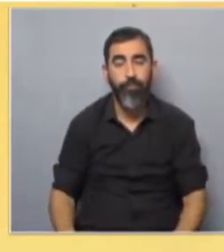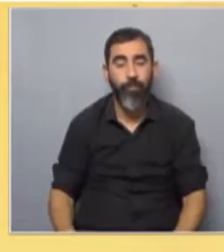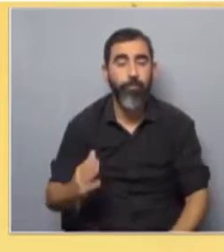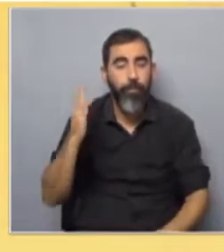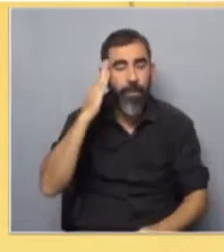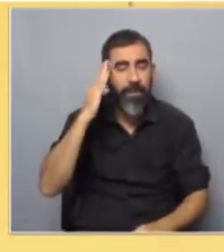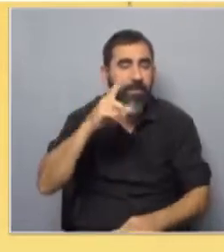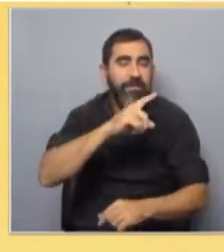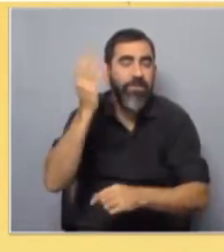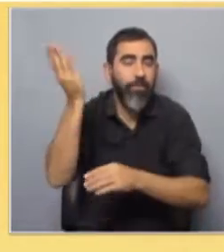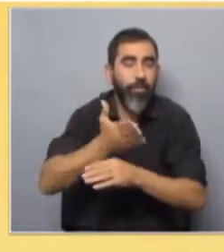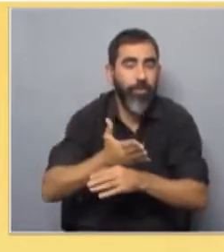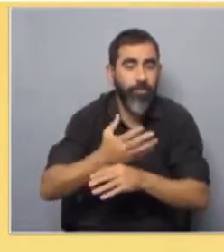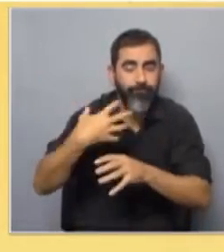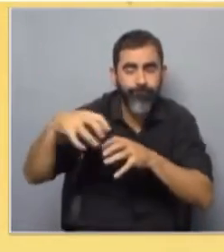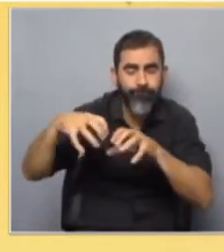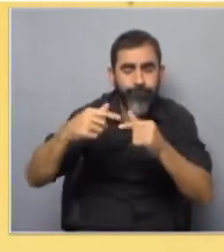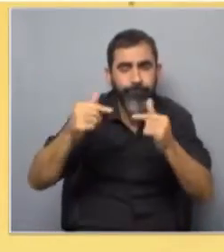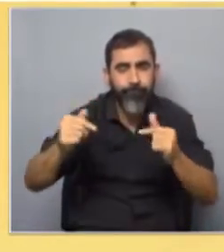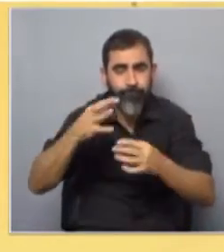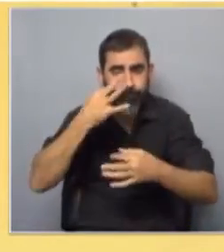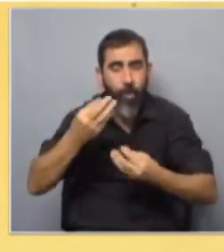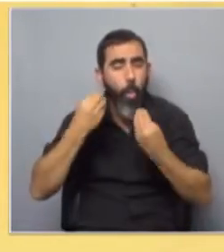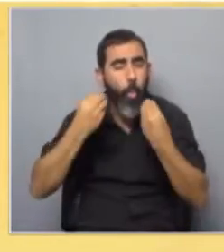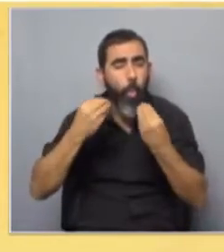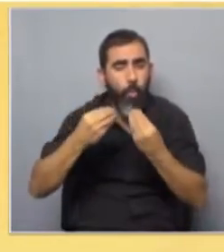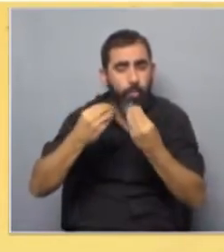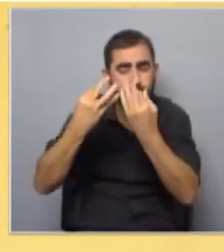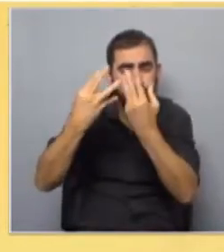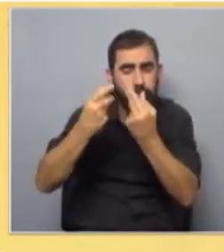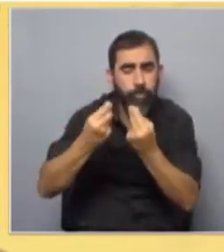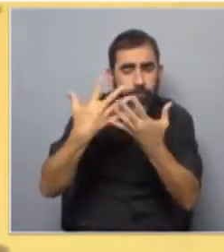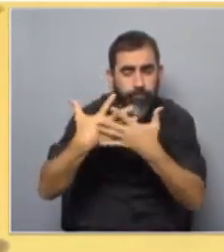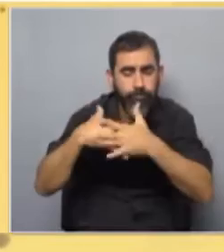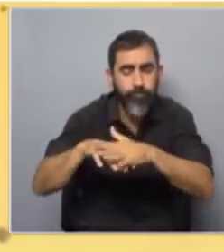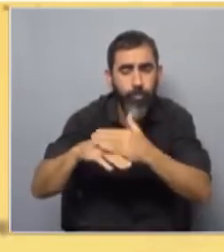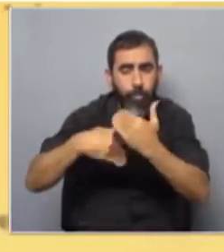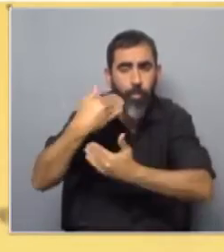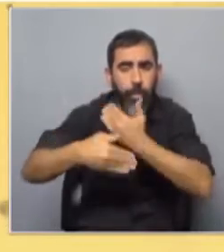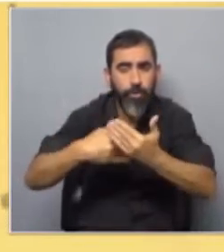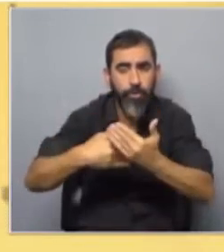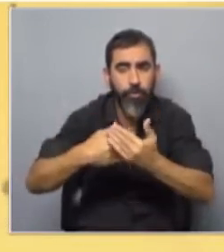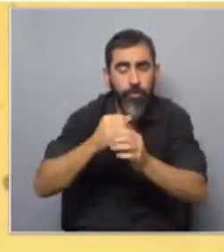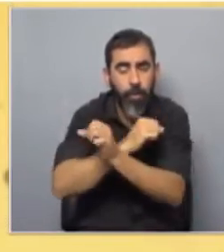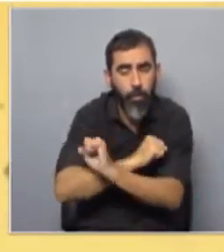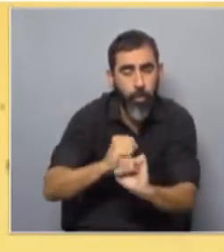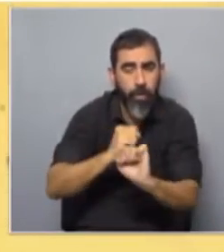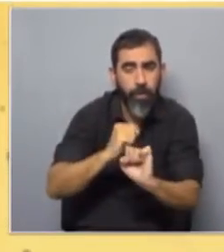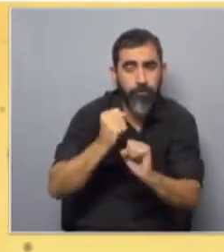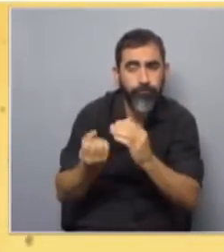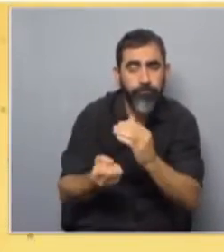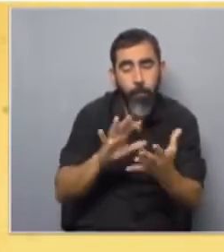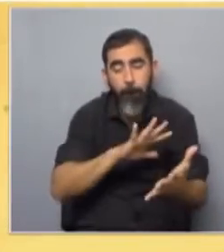y discriminar esos otros elementos de cómo se articulaban, integraban y procesaban para poder recrear